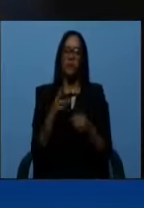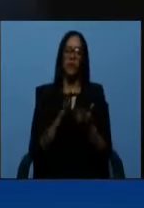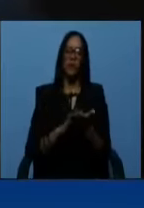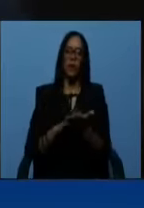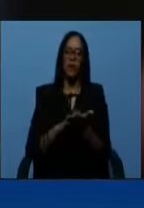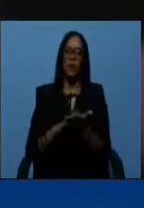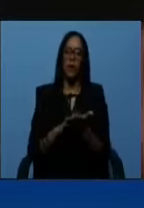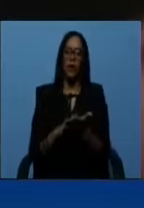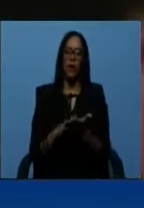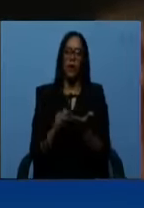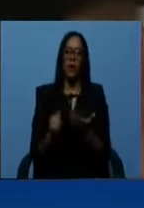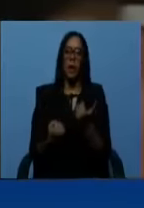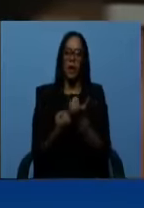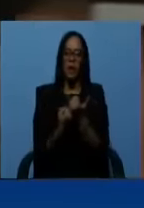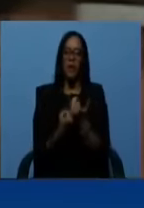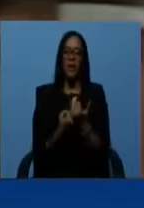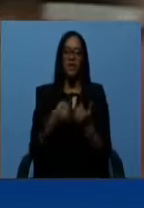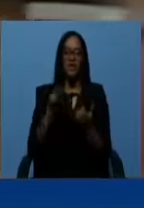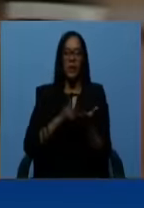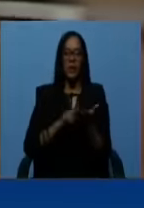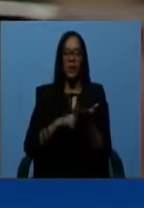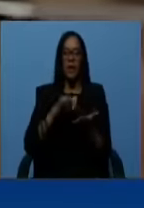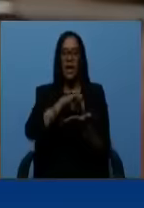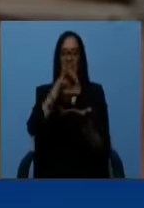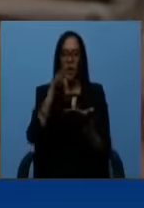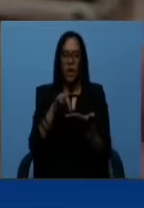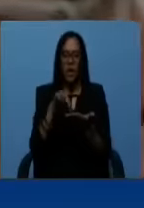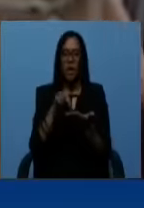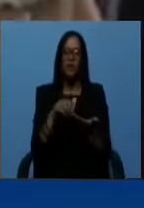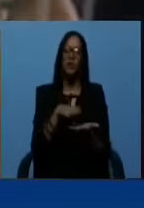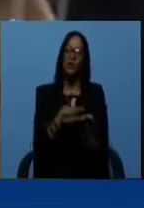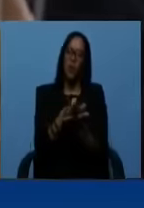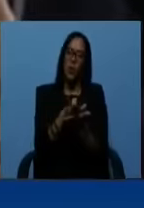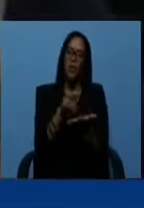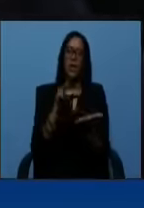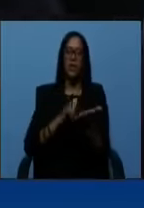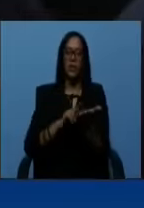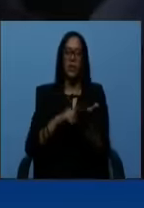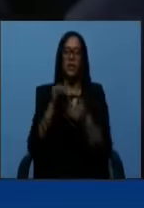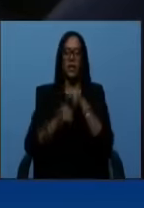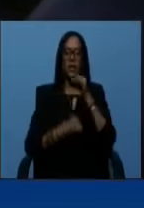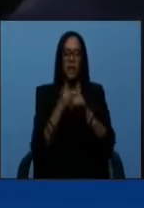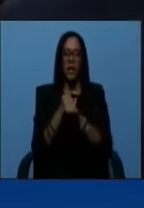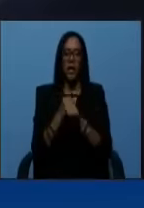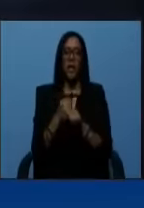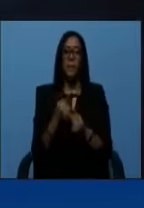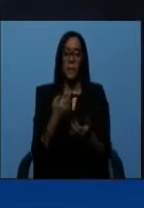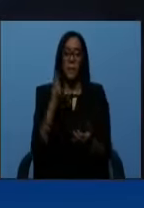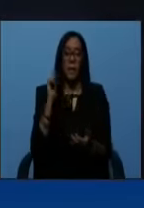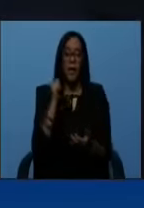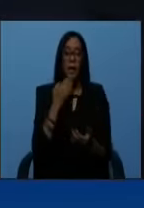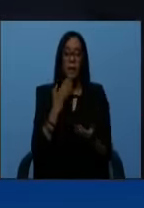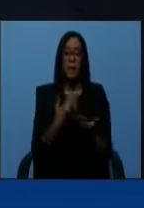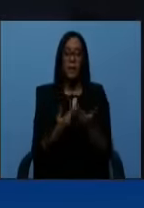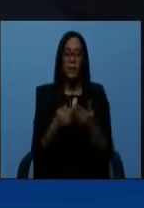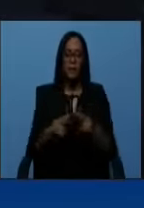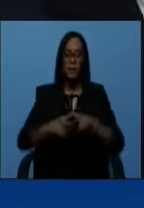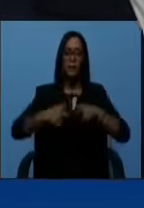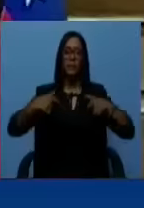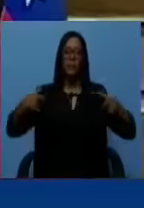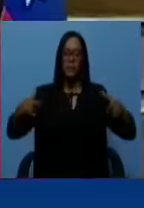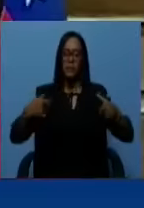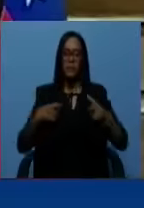dan incentivo al seguro nacional por sobre el seguro internacional, justamente para permitir expansión de este